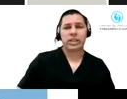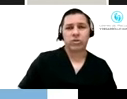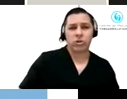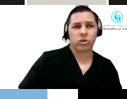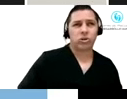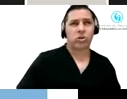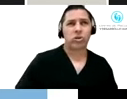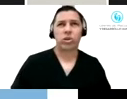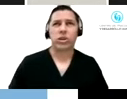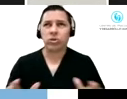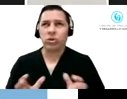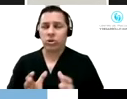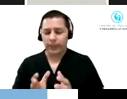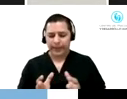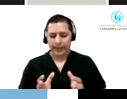encontramos